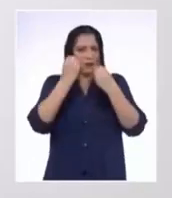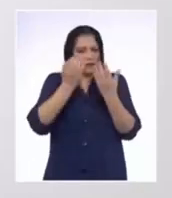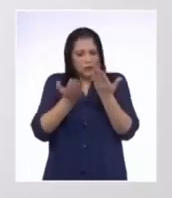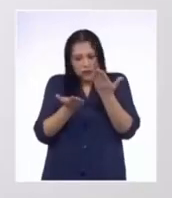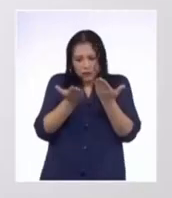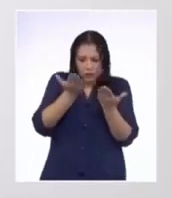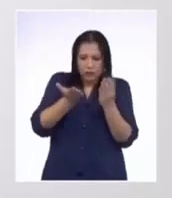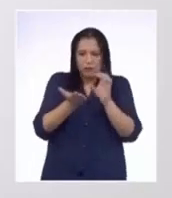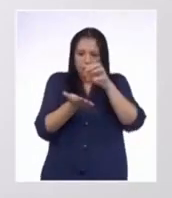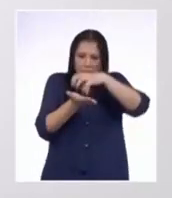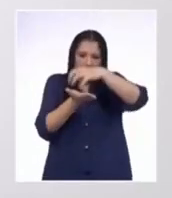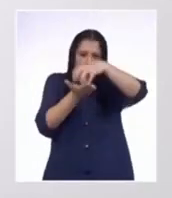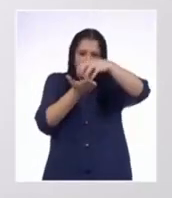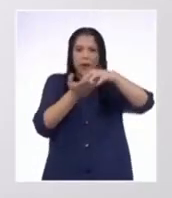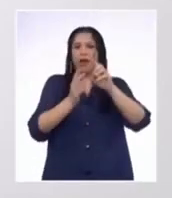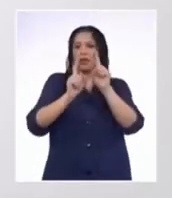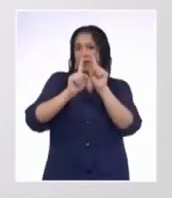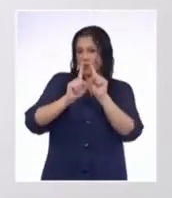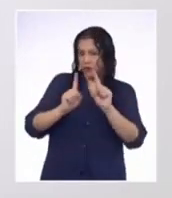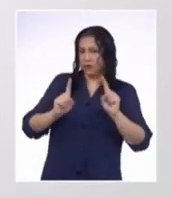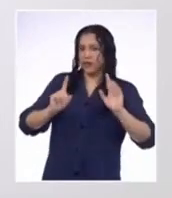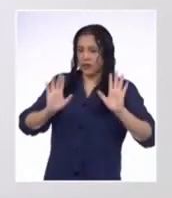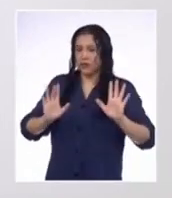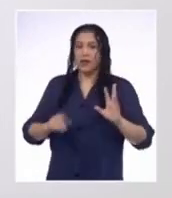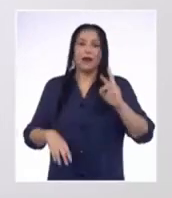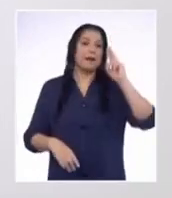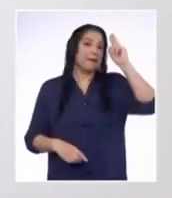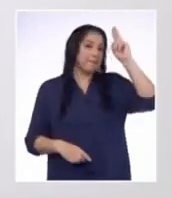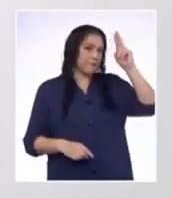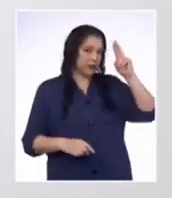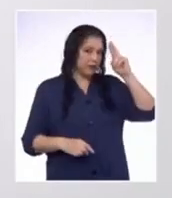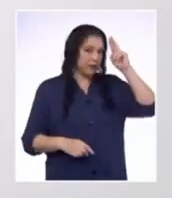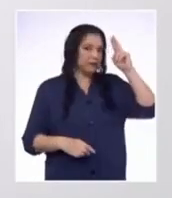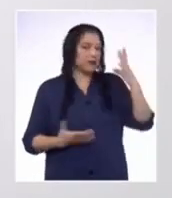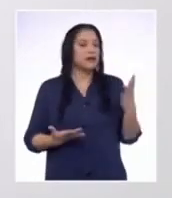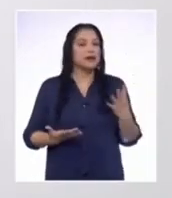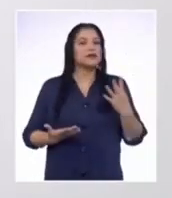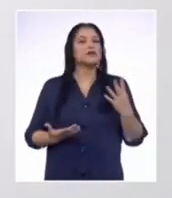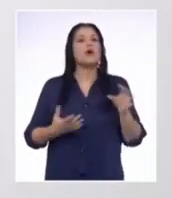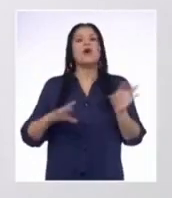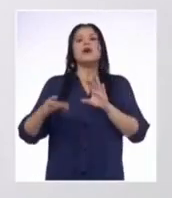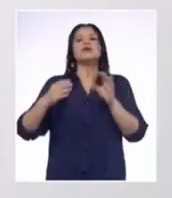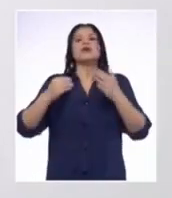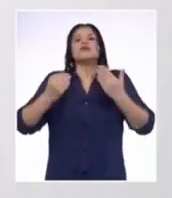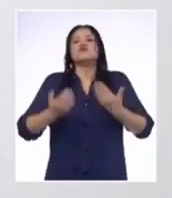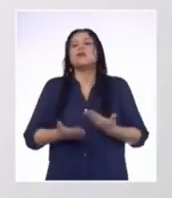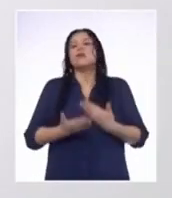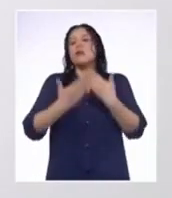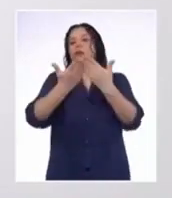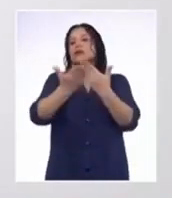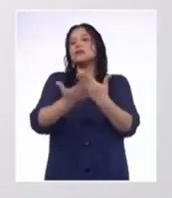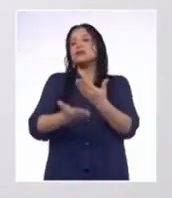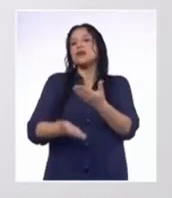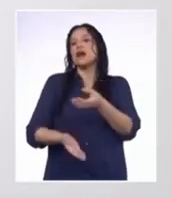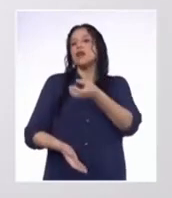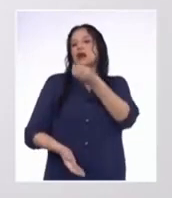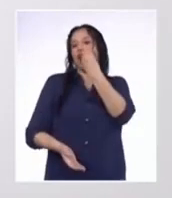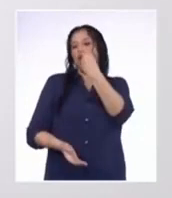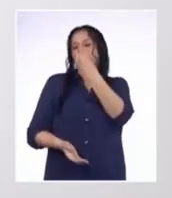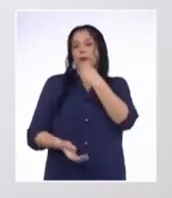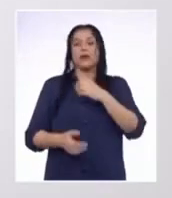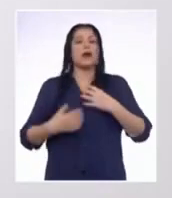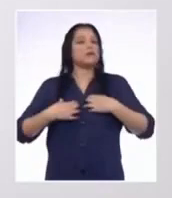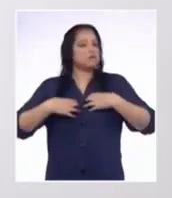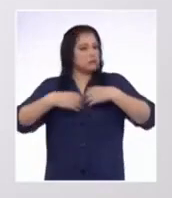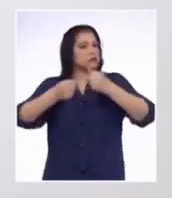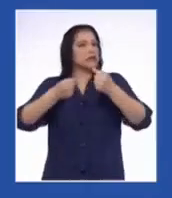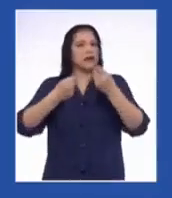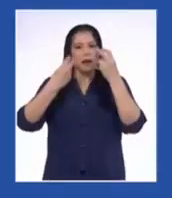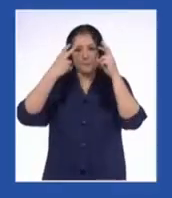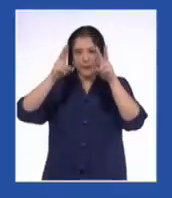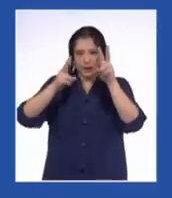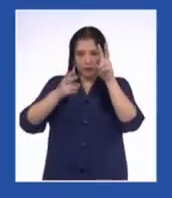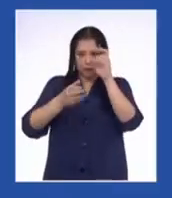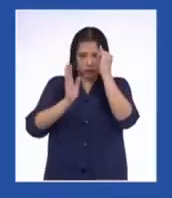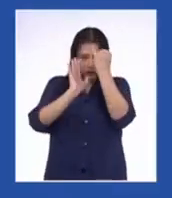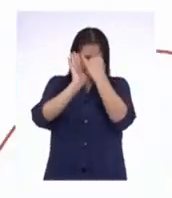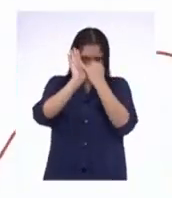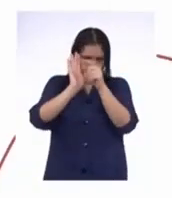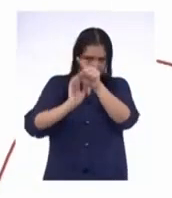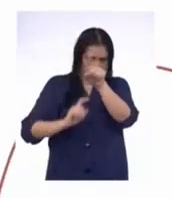balanceada. Efectivamente. Por eso, se hizo una propuesta de dieta saludable, tal como se aprecia en la